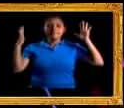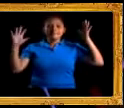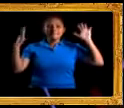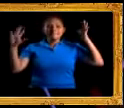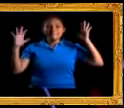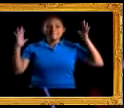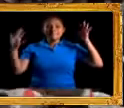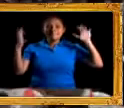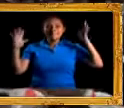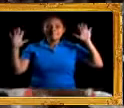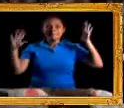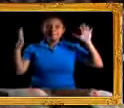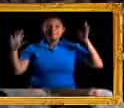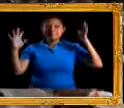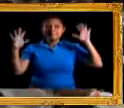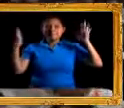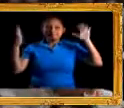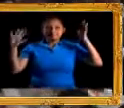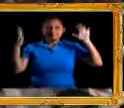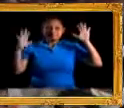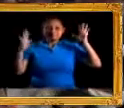El tiempo está cerca.